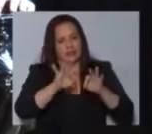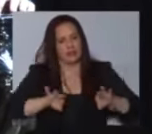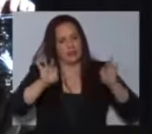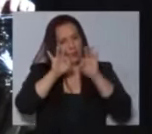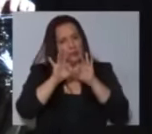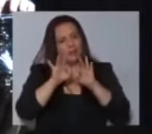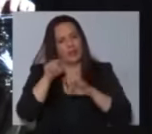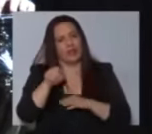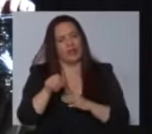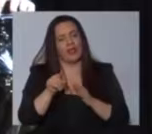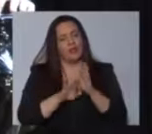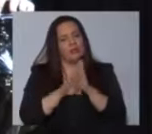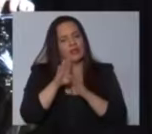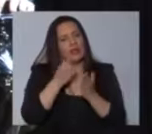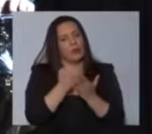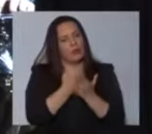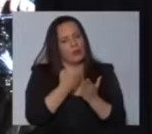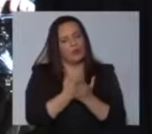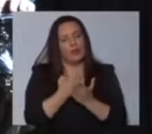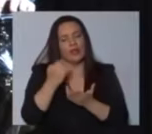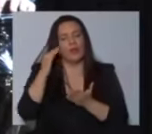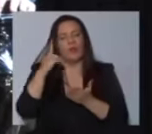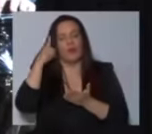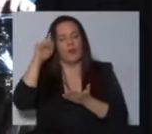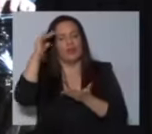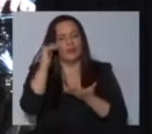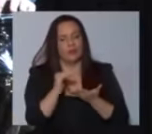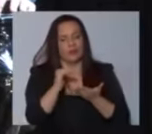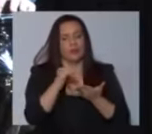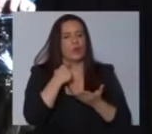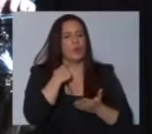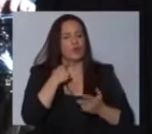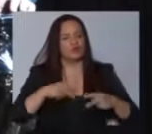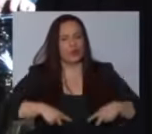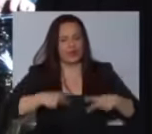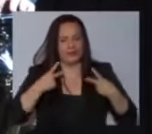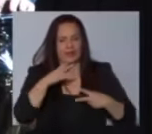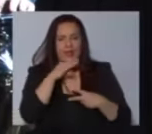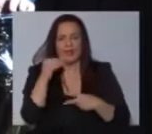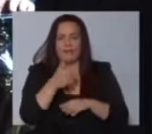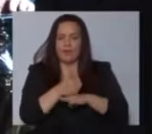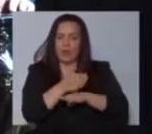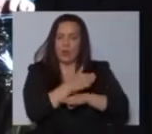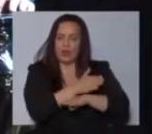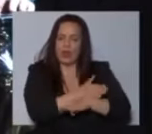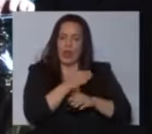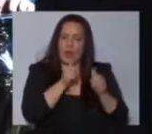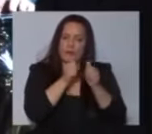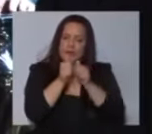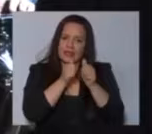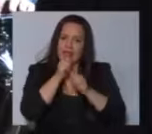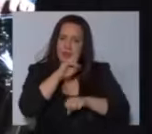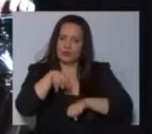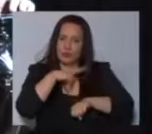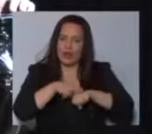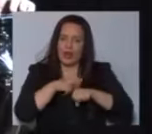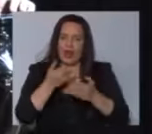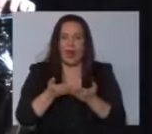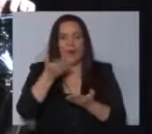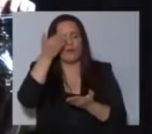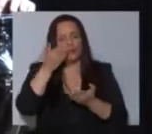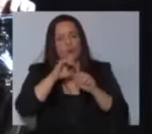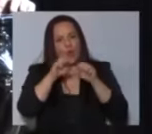nuestro país mediante la disminución del costo de la vida, la mejoría de la competitividad nacional, el aumento y ahorro